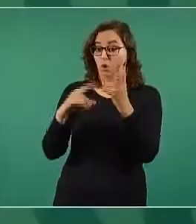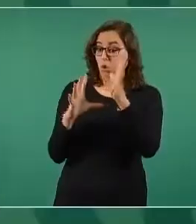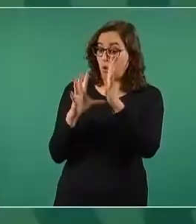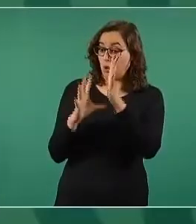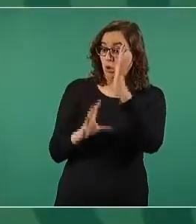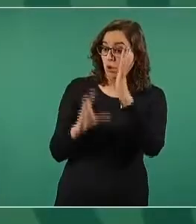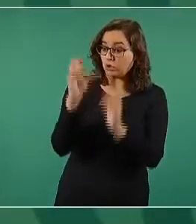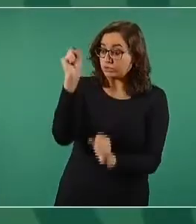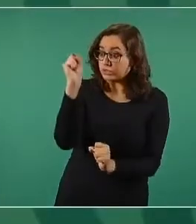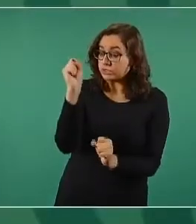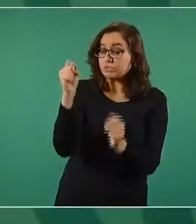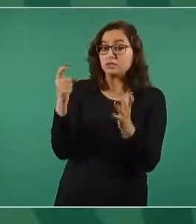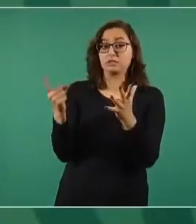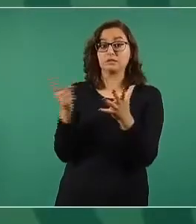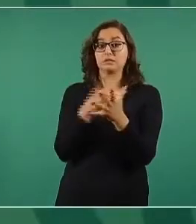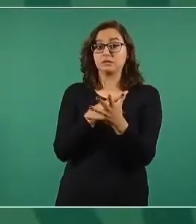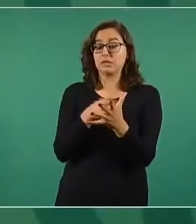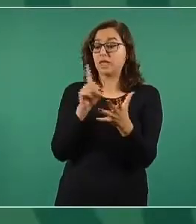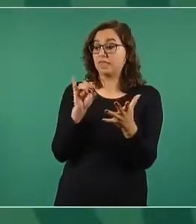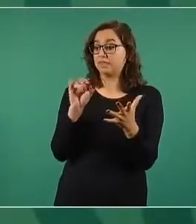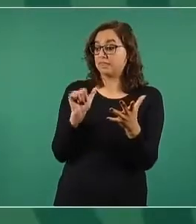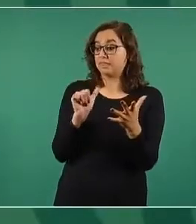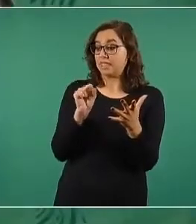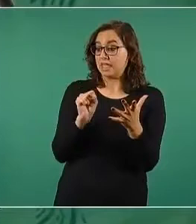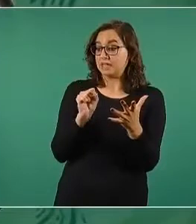Constitución, Díaz Ordaz,